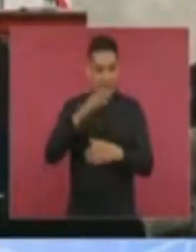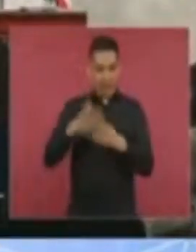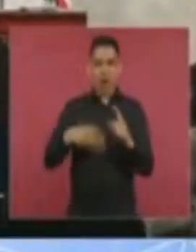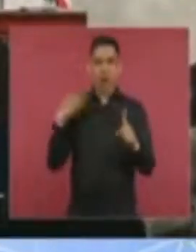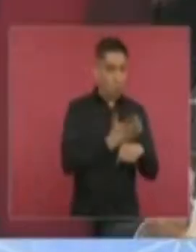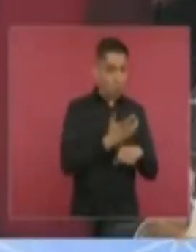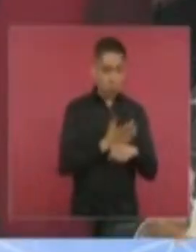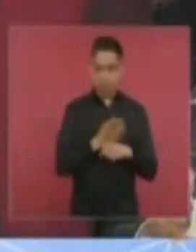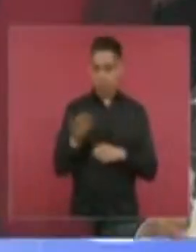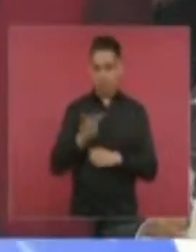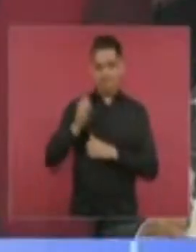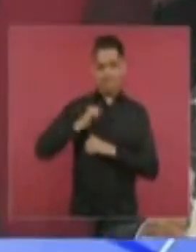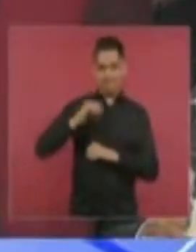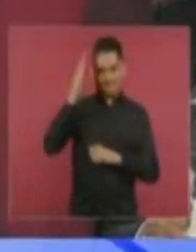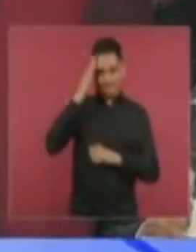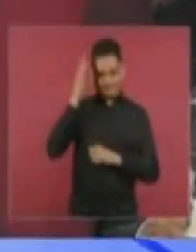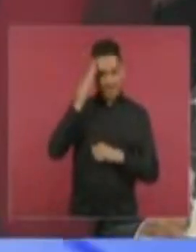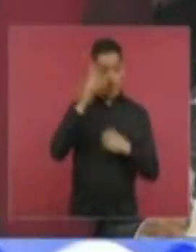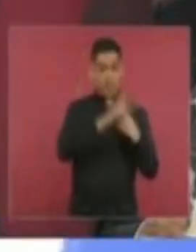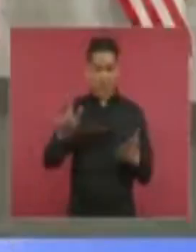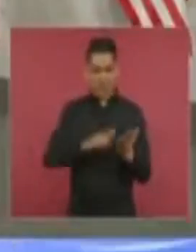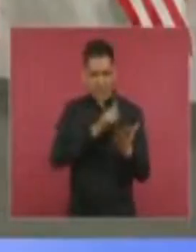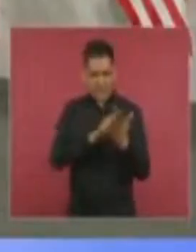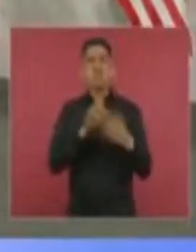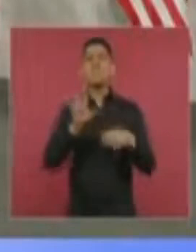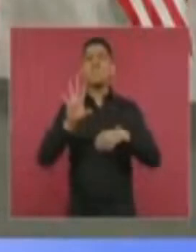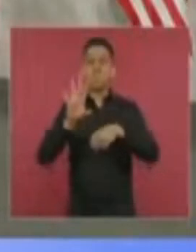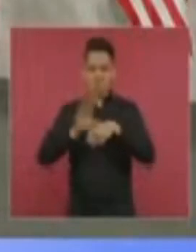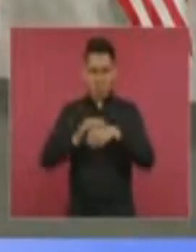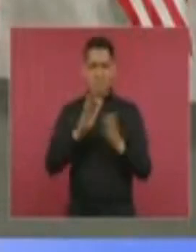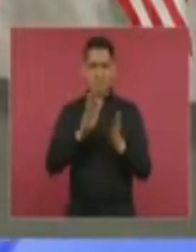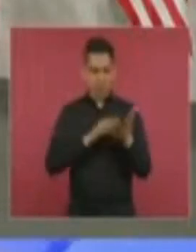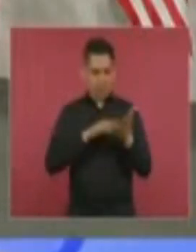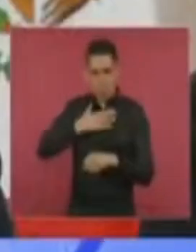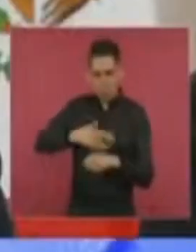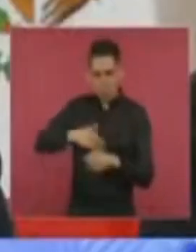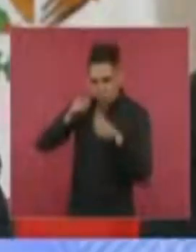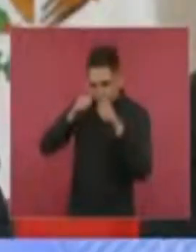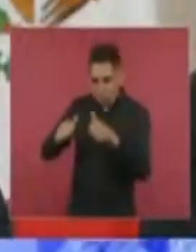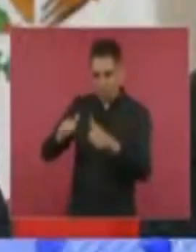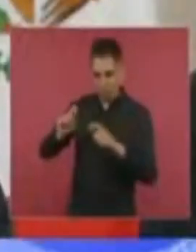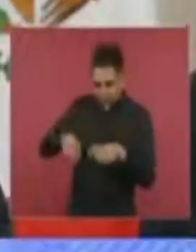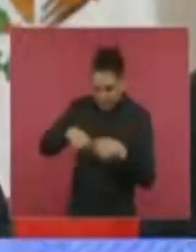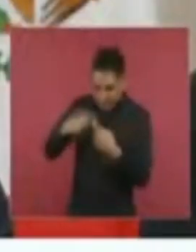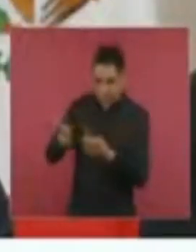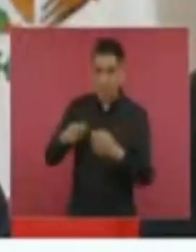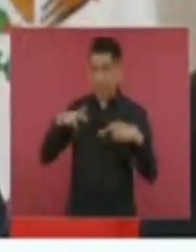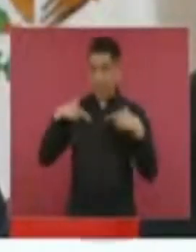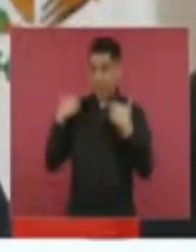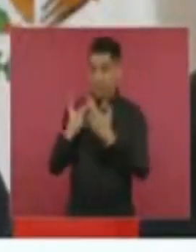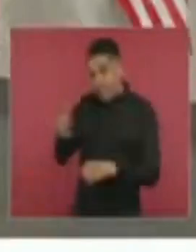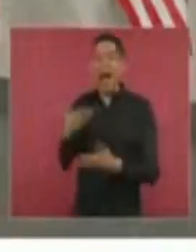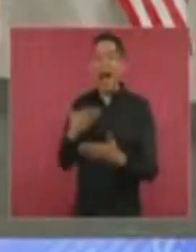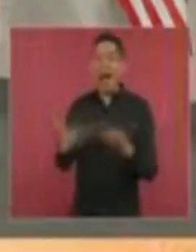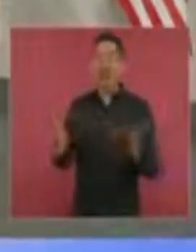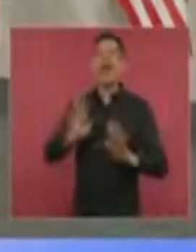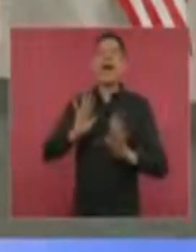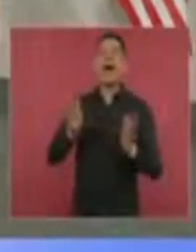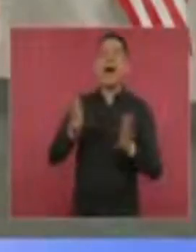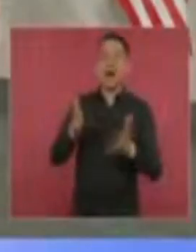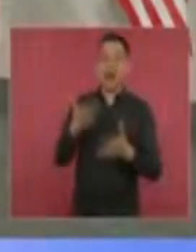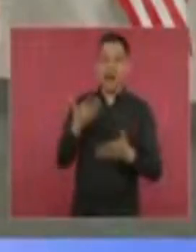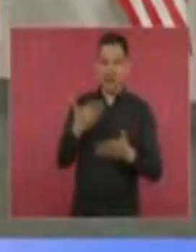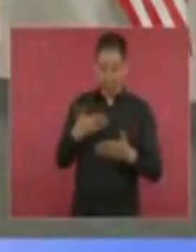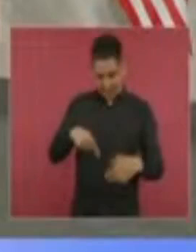Viajaron hacia la Secretaría de Relaciones Exteriores, tuvieron una reunión con la canciller Alicia Bárcena. Y hoy al mediodía